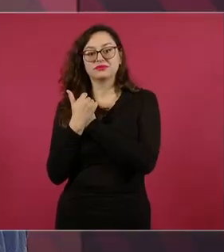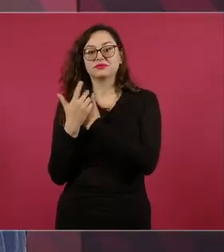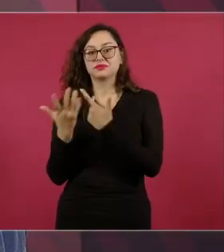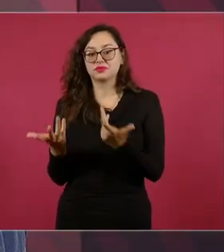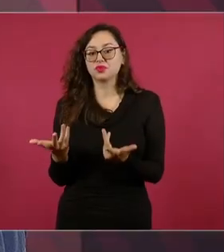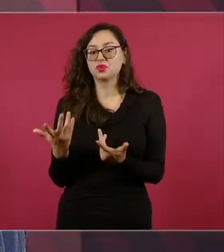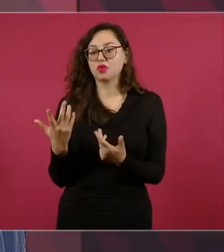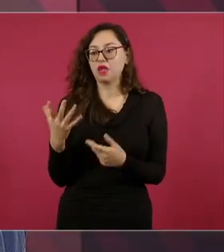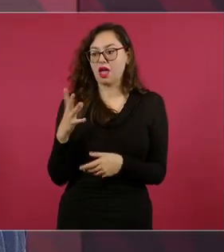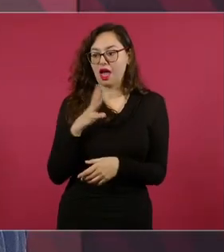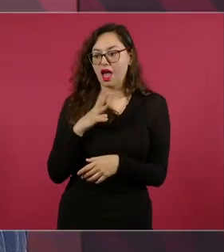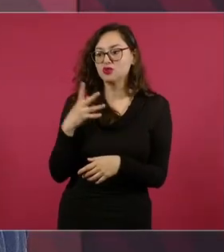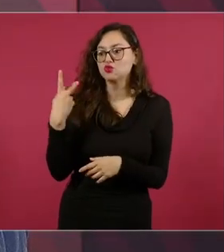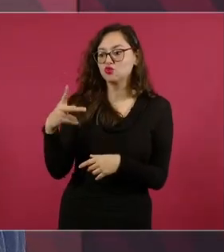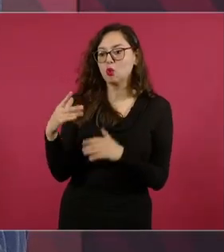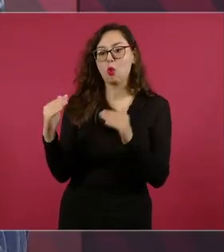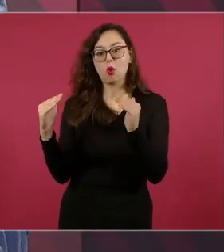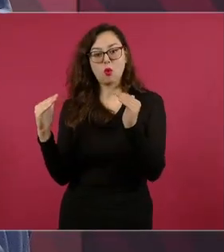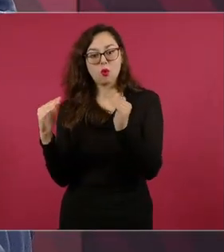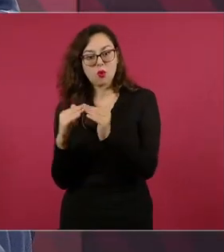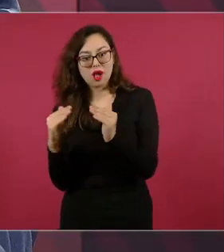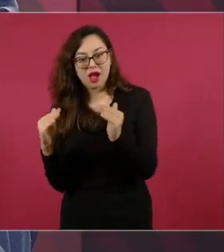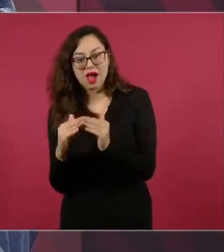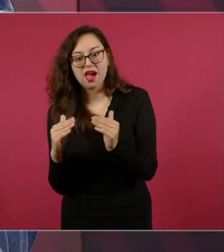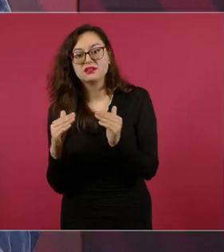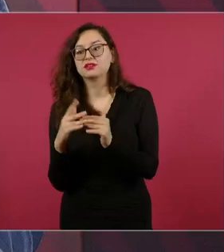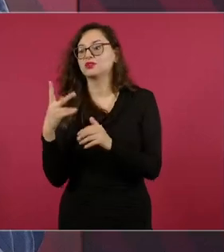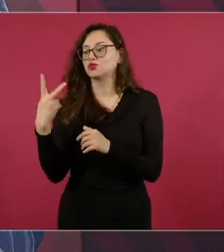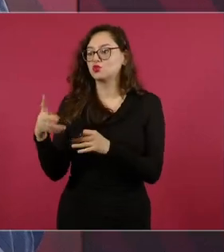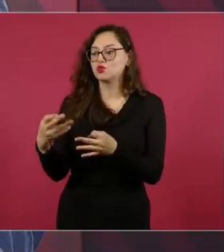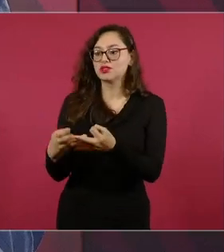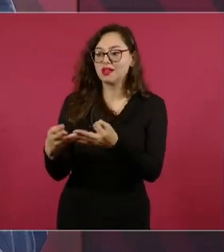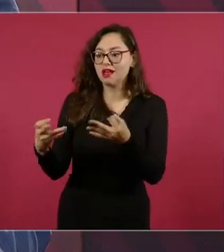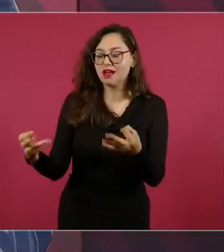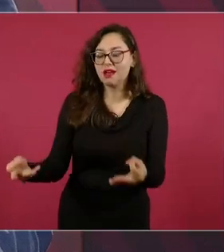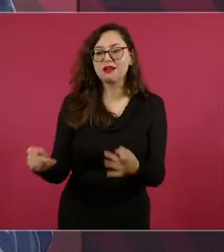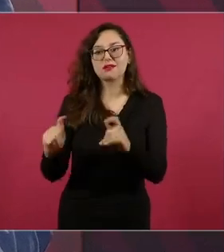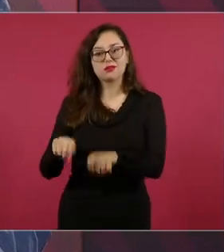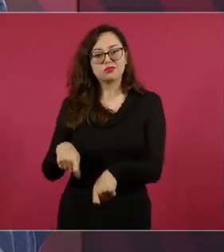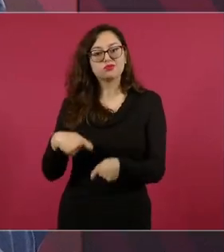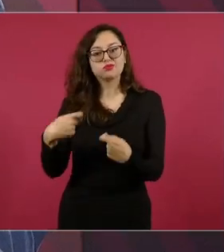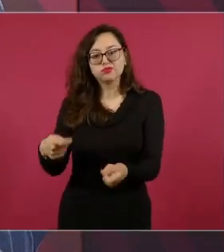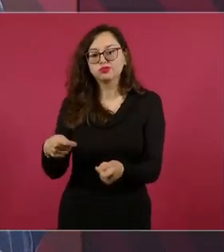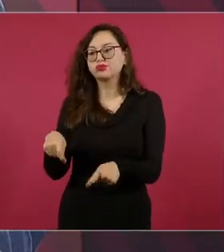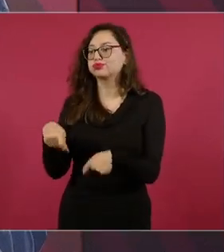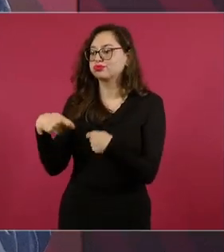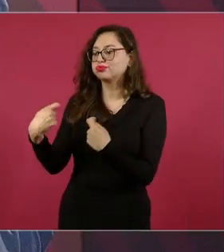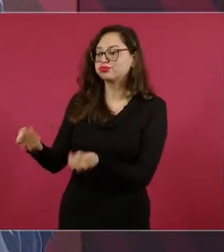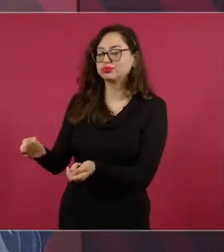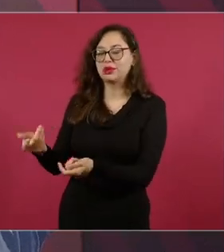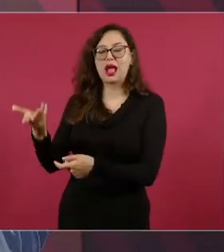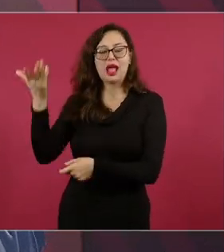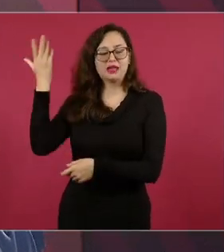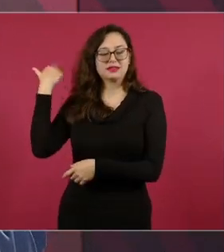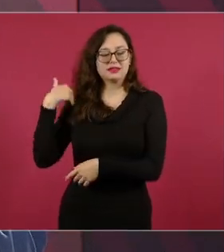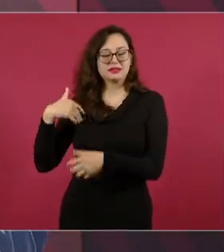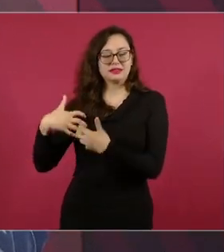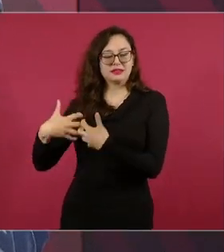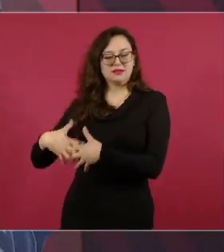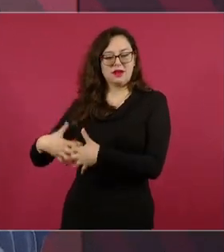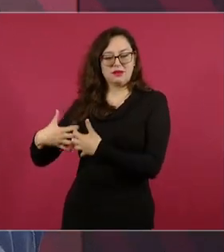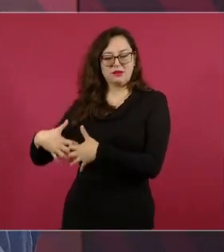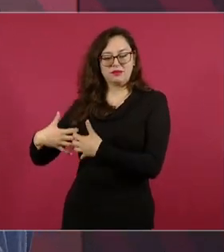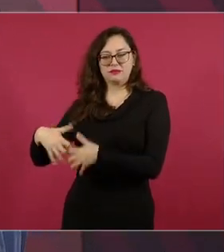vivienda en los terrenos donde estaba esa fábrica de AAA, porque se